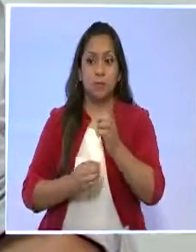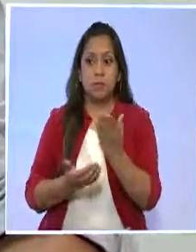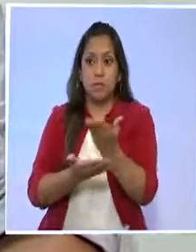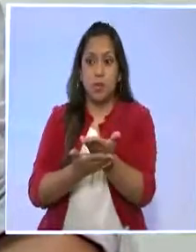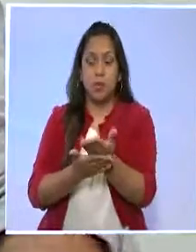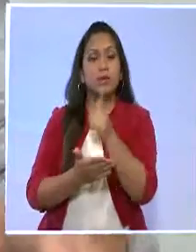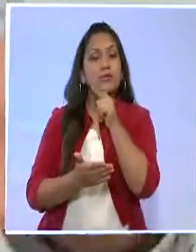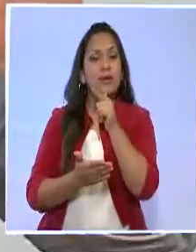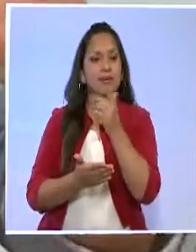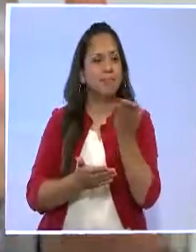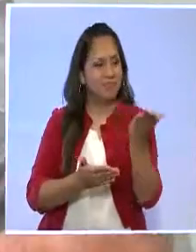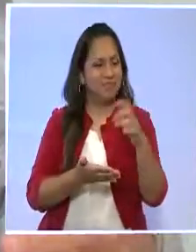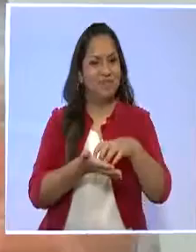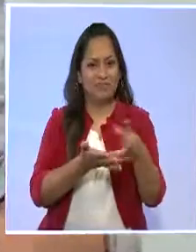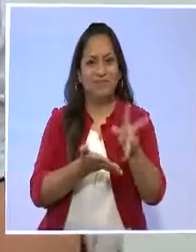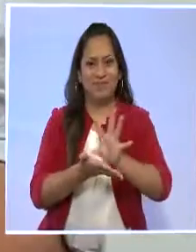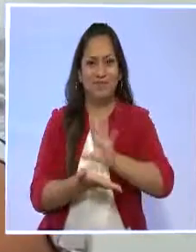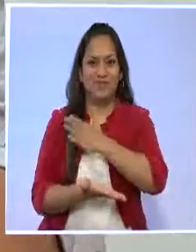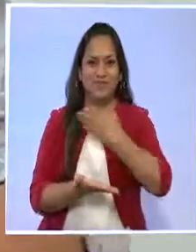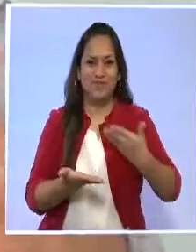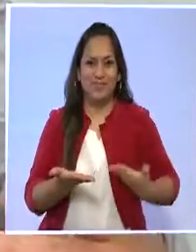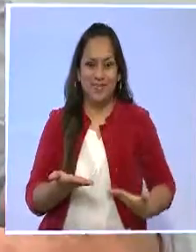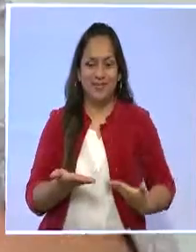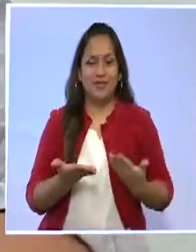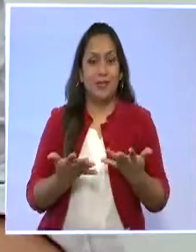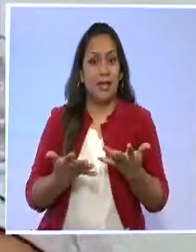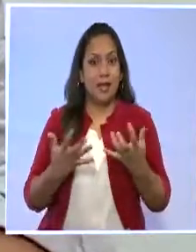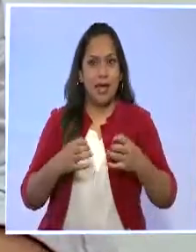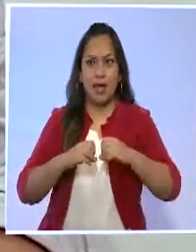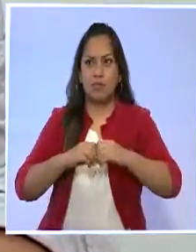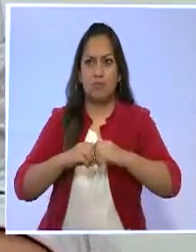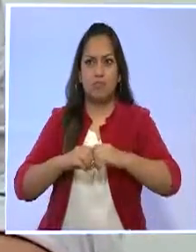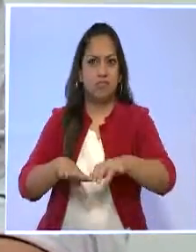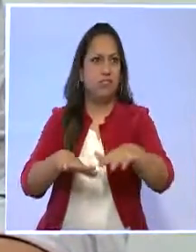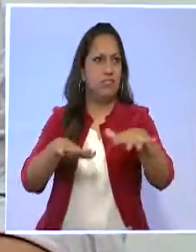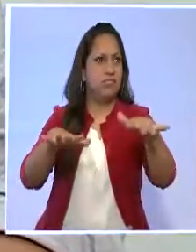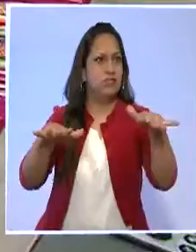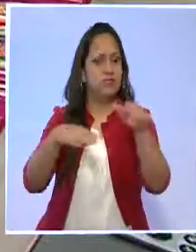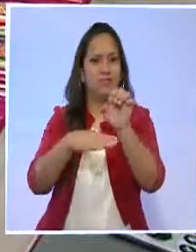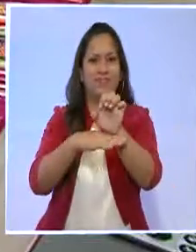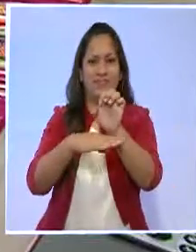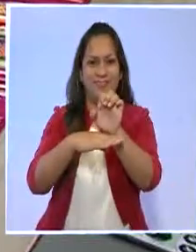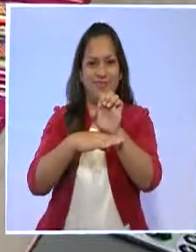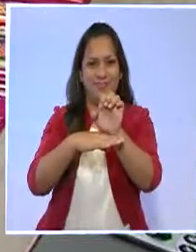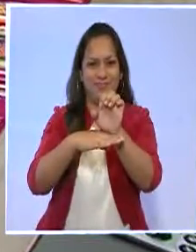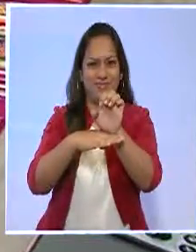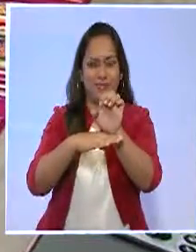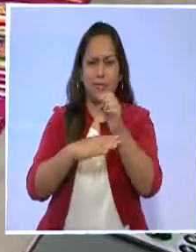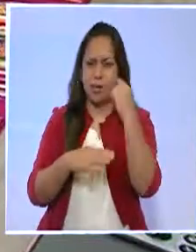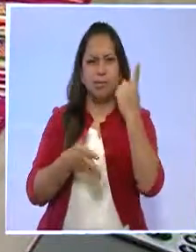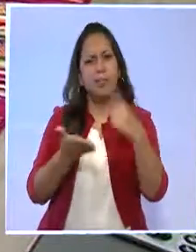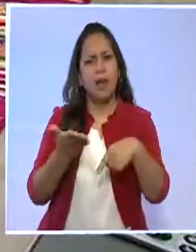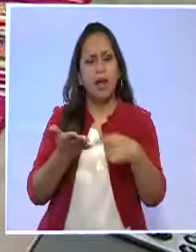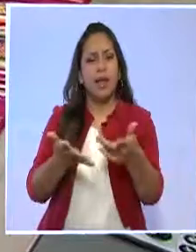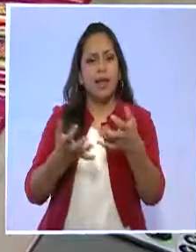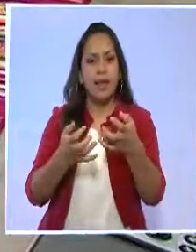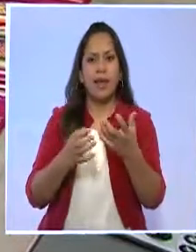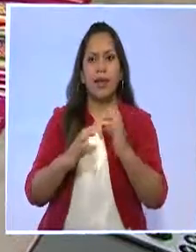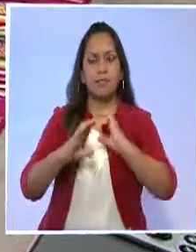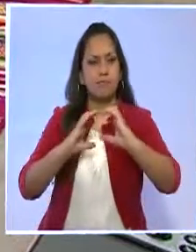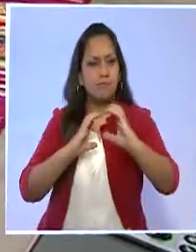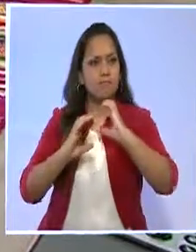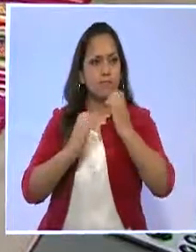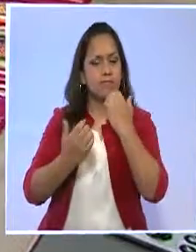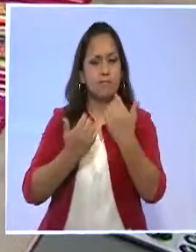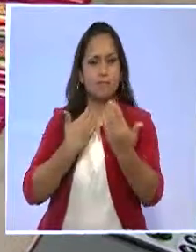gabriela rivadeneira para recorrer todos los rincones que más se pueda del país para hablar sobre el trabajo de la función legislativa